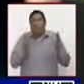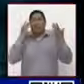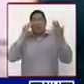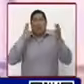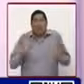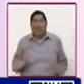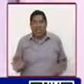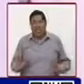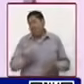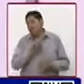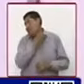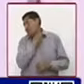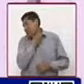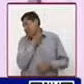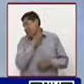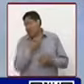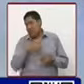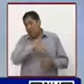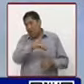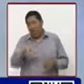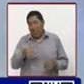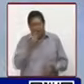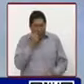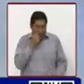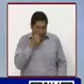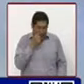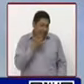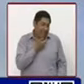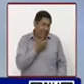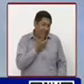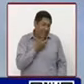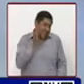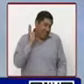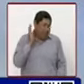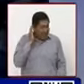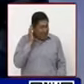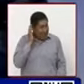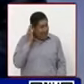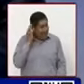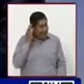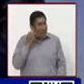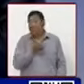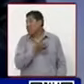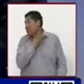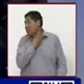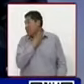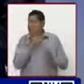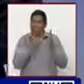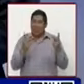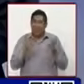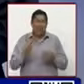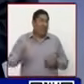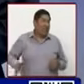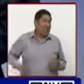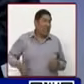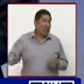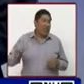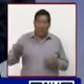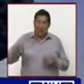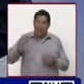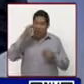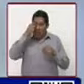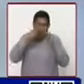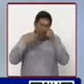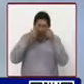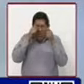Transilvania o es que ya era un vampiro nativo. Sí. Bueno, eso es parte de las historias. Vampiro potosino. El perrito. Y las lagañas, no haga